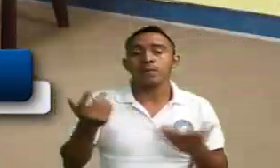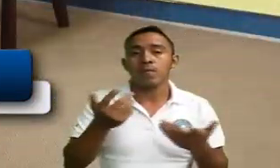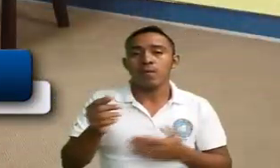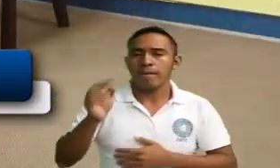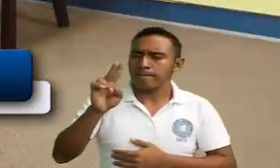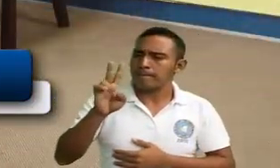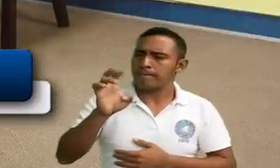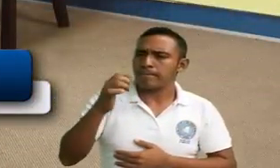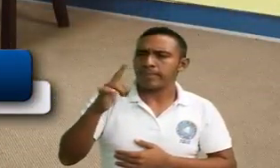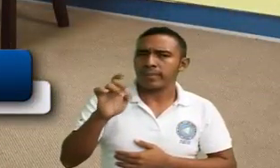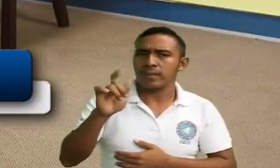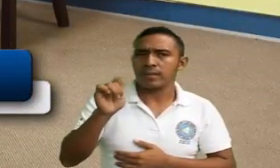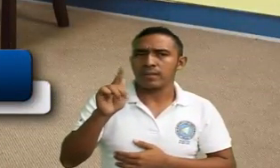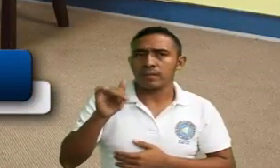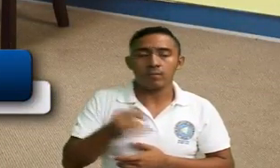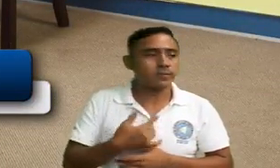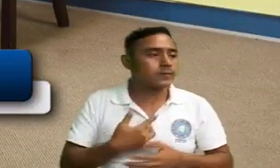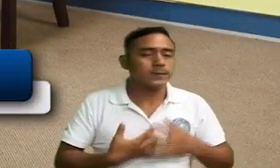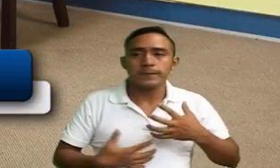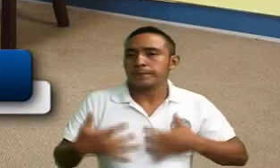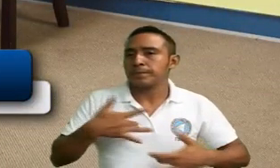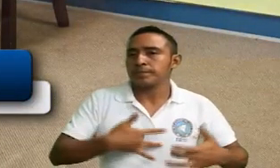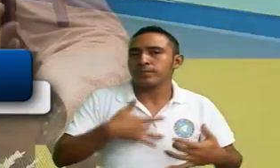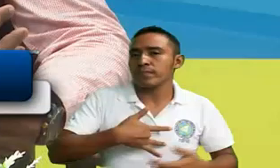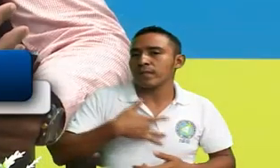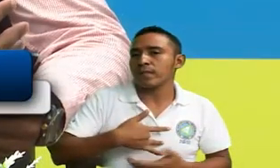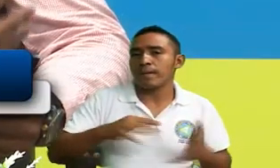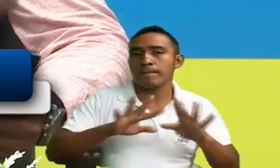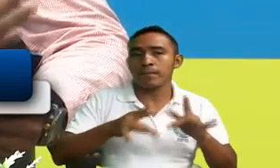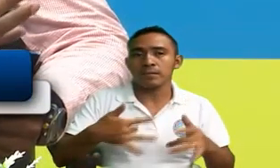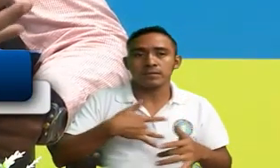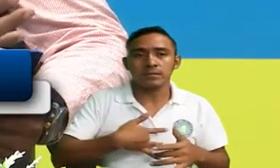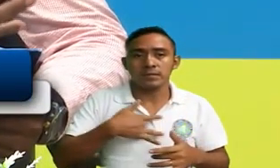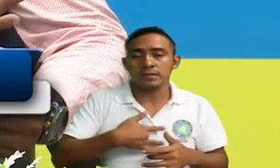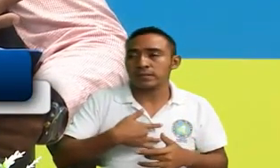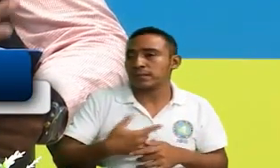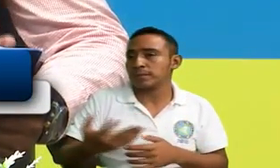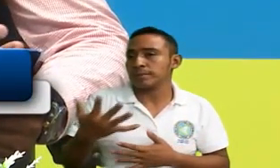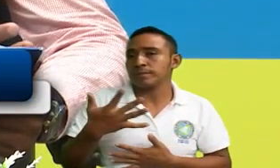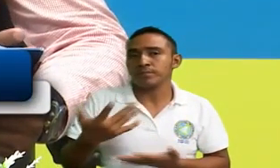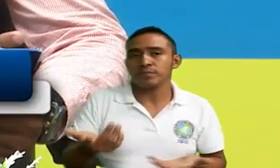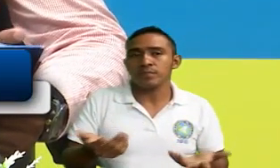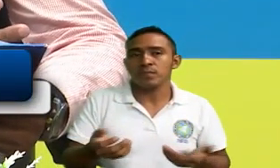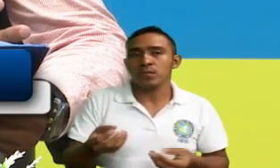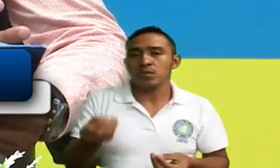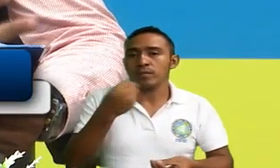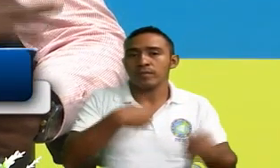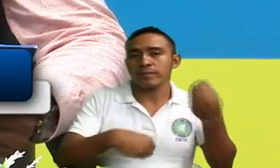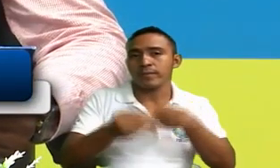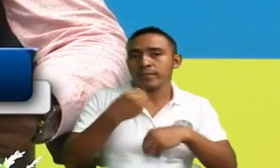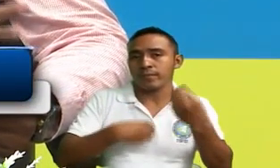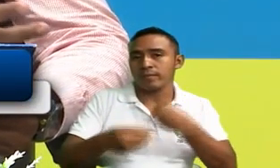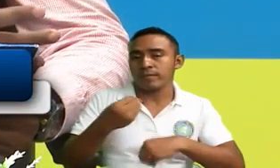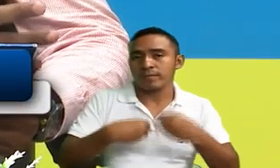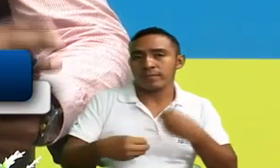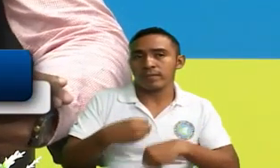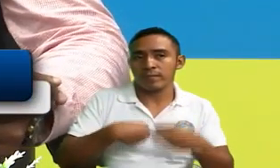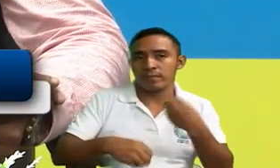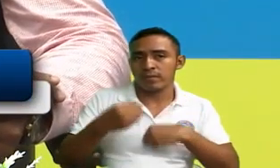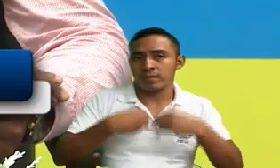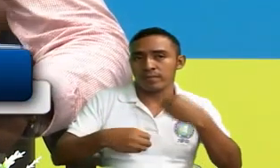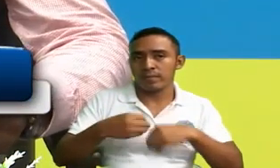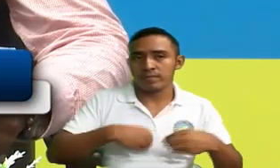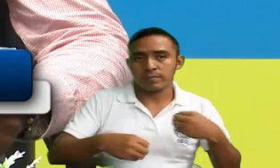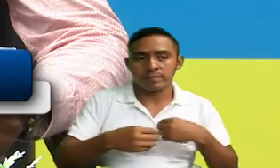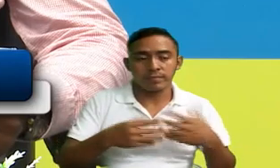hay una necesidad compulsiva de las mujeres con ese síndrome premenstrual de comer, por ejemplo, ciertos alimentos, como,